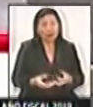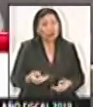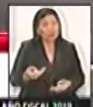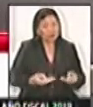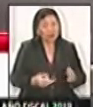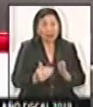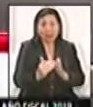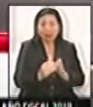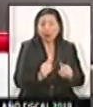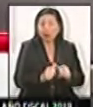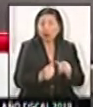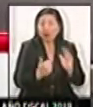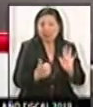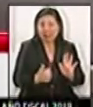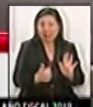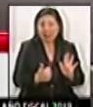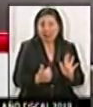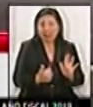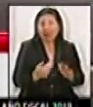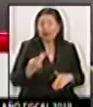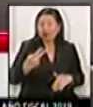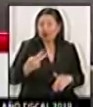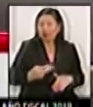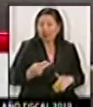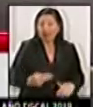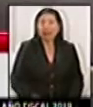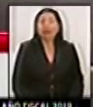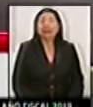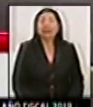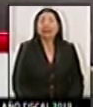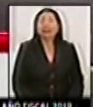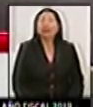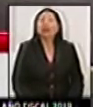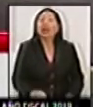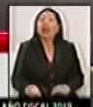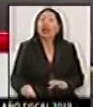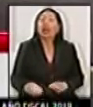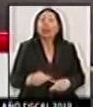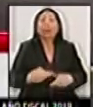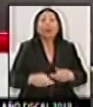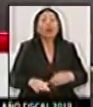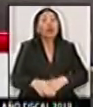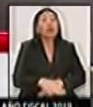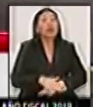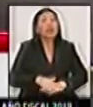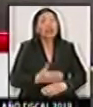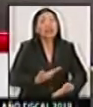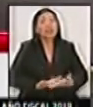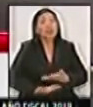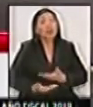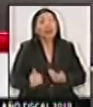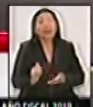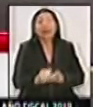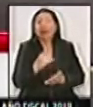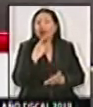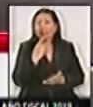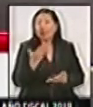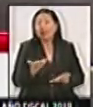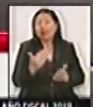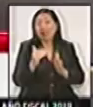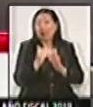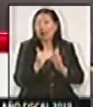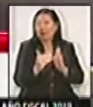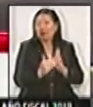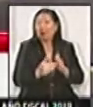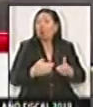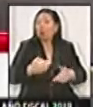en el artículo 6 que esas prohibiciones se exceptúan el proceso de negociación colectivo en lo que establece ese artículo. Y